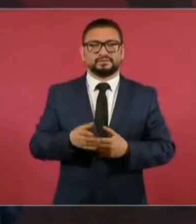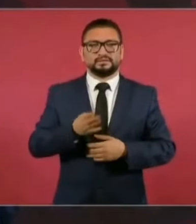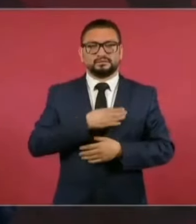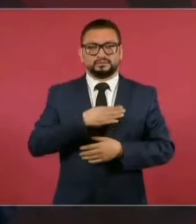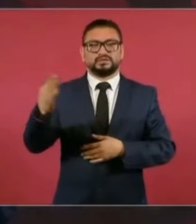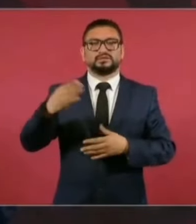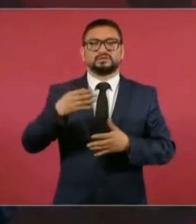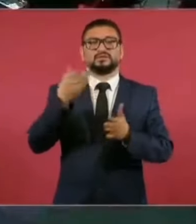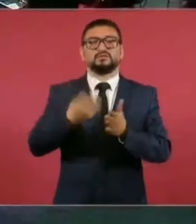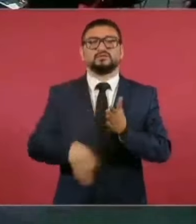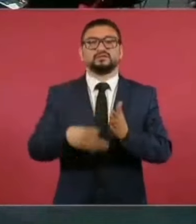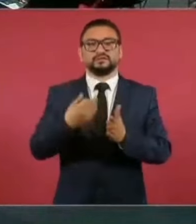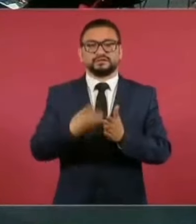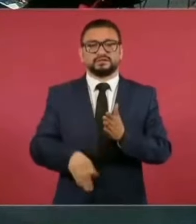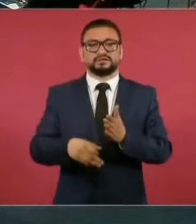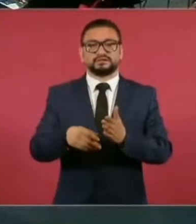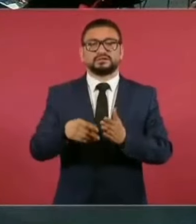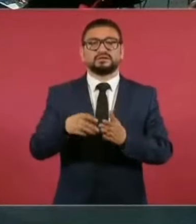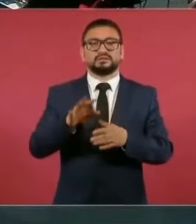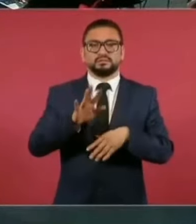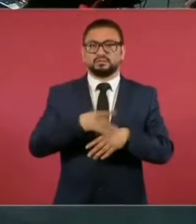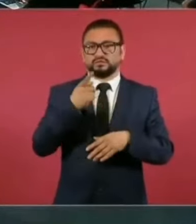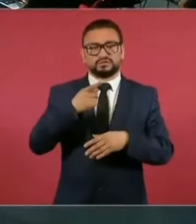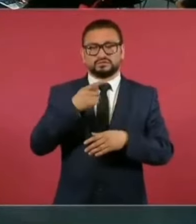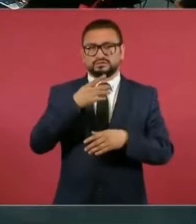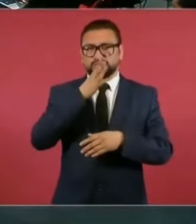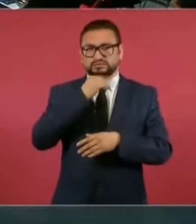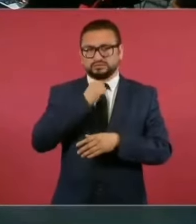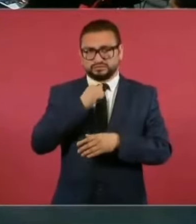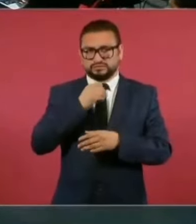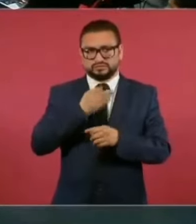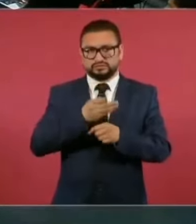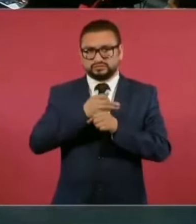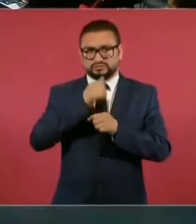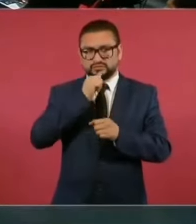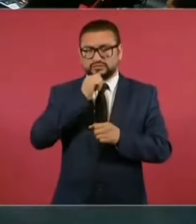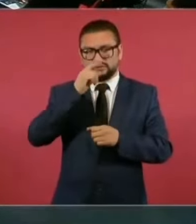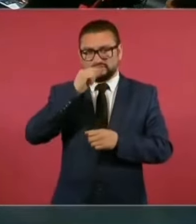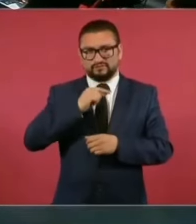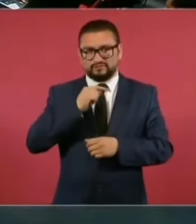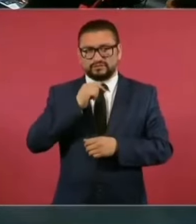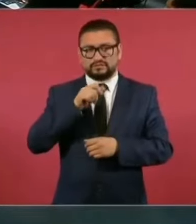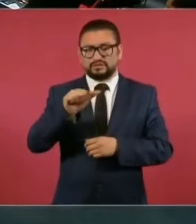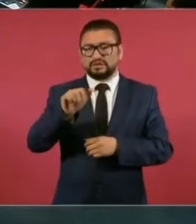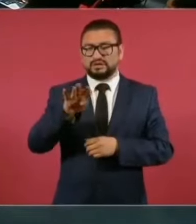queda pendiente porque no le podemos quedar mal